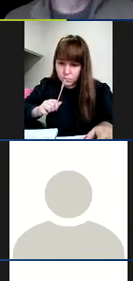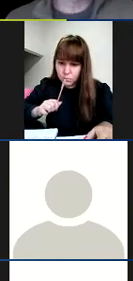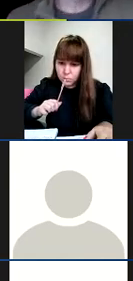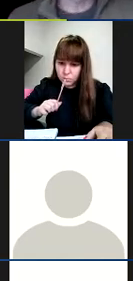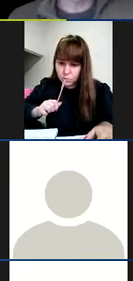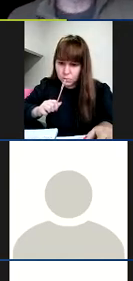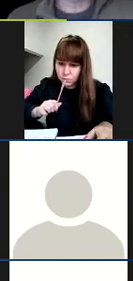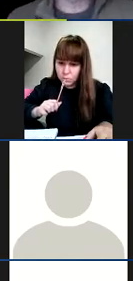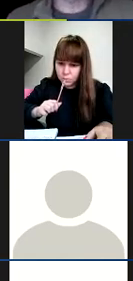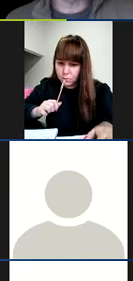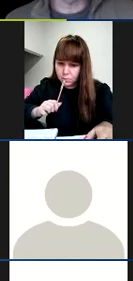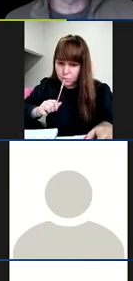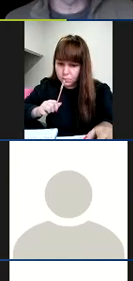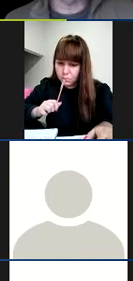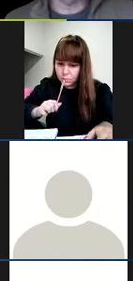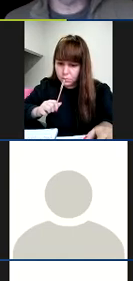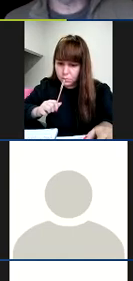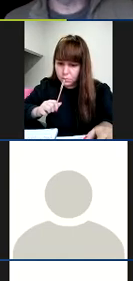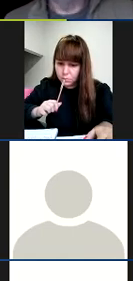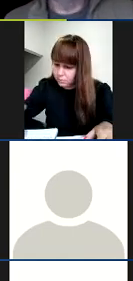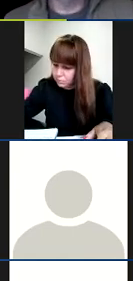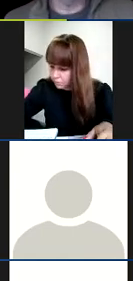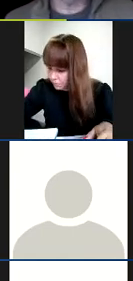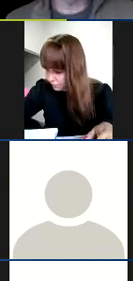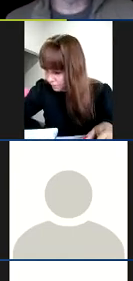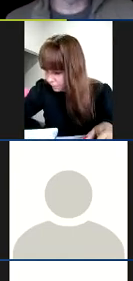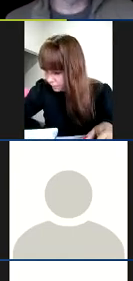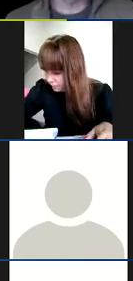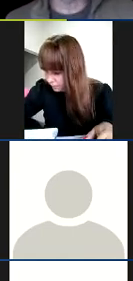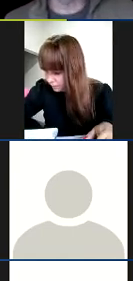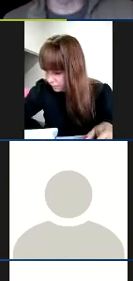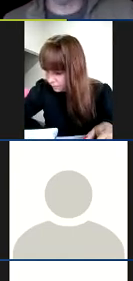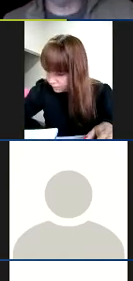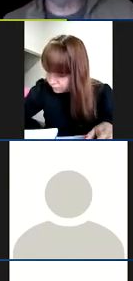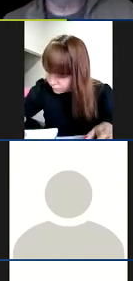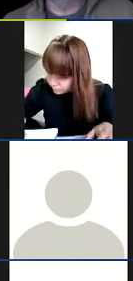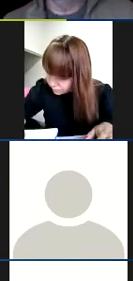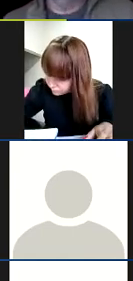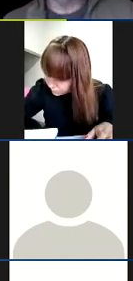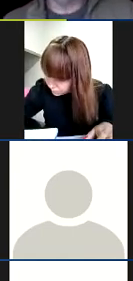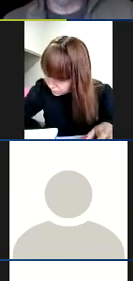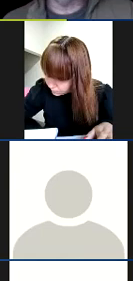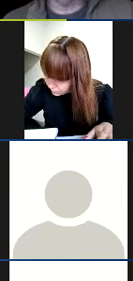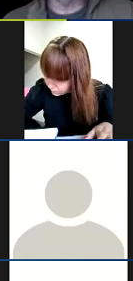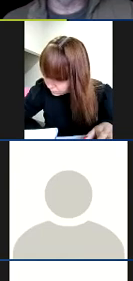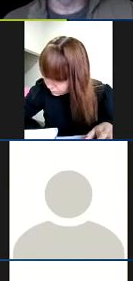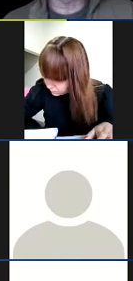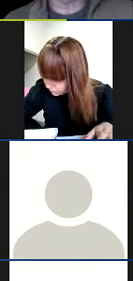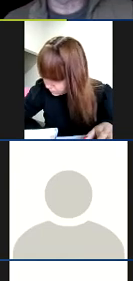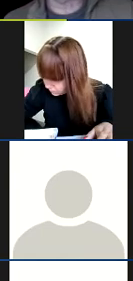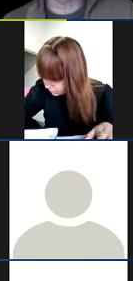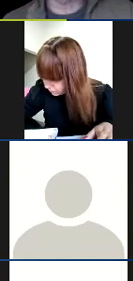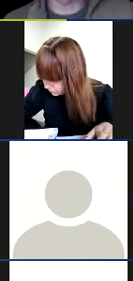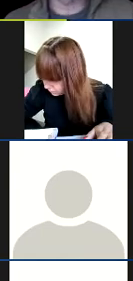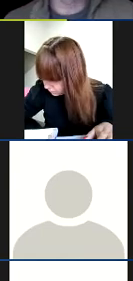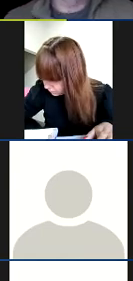¿sí? ¿Por qué? Porque después ese capital social, esa plata que van a poner los socios, se va a transformar en bienes. Esos bienes tienen que estar